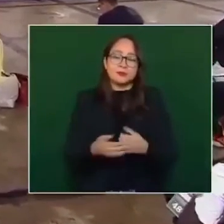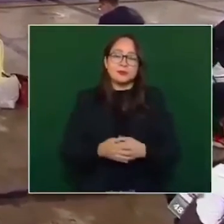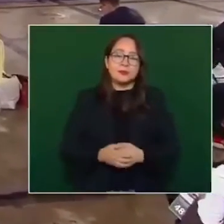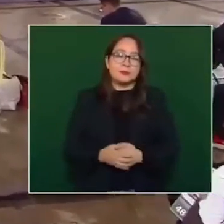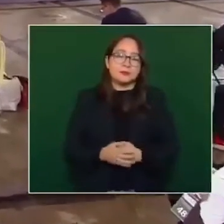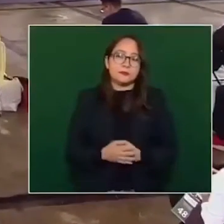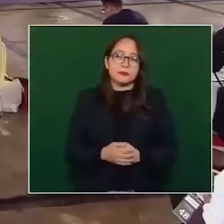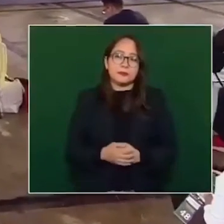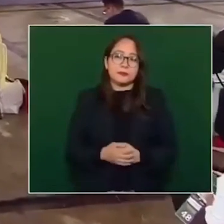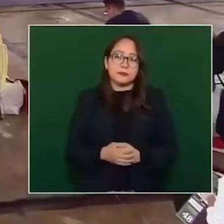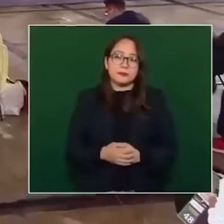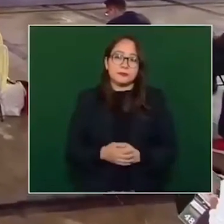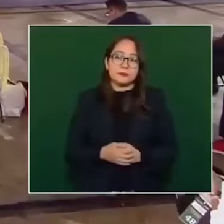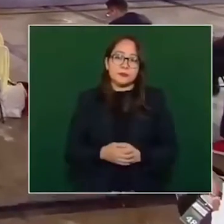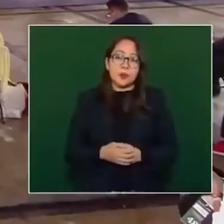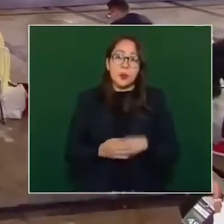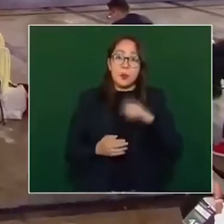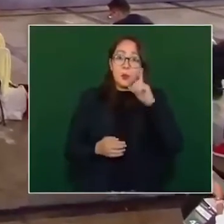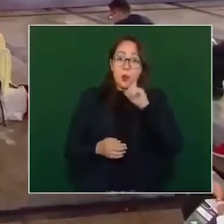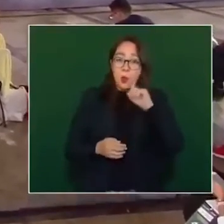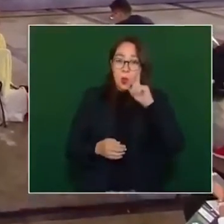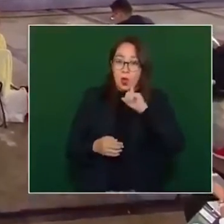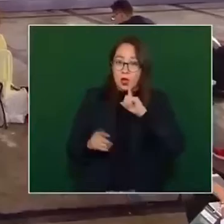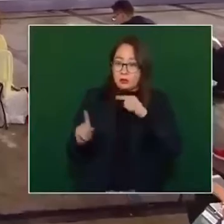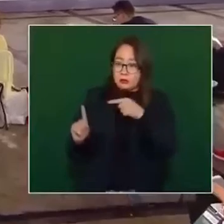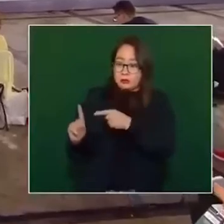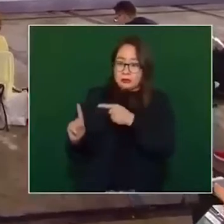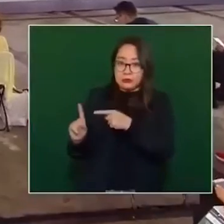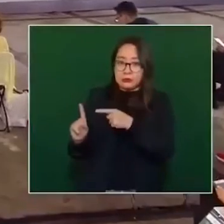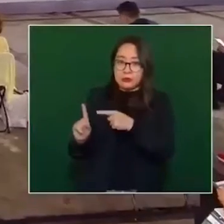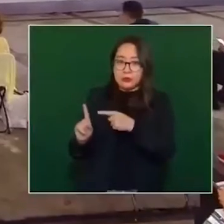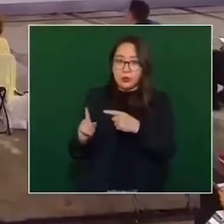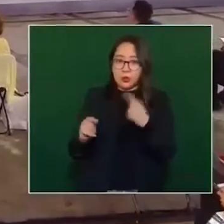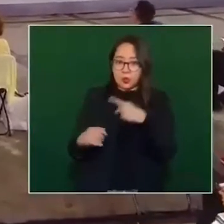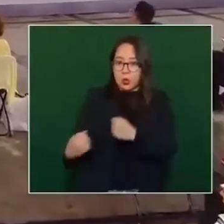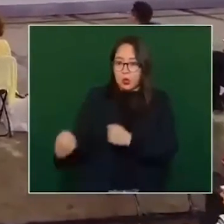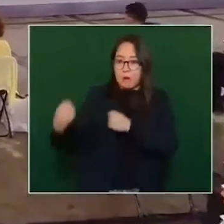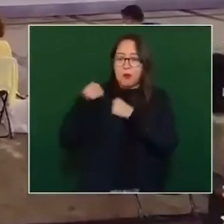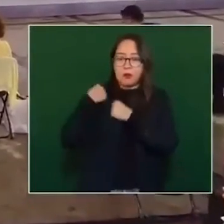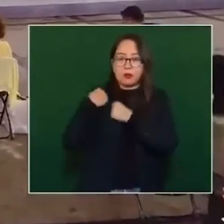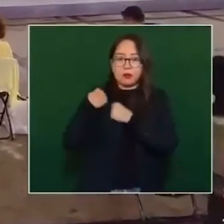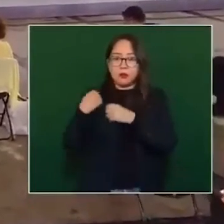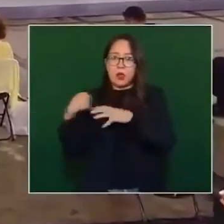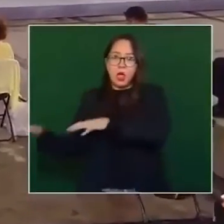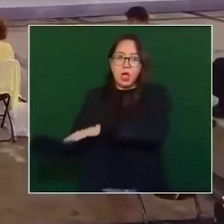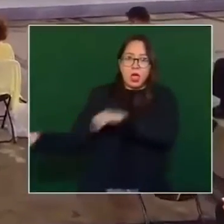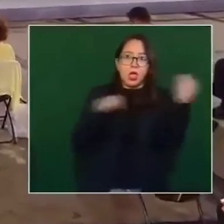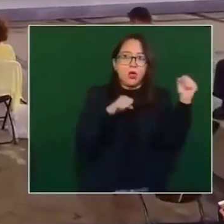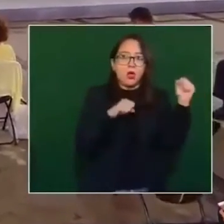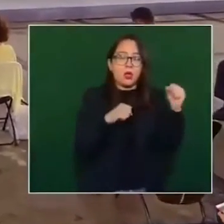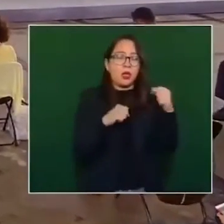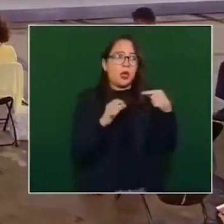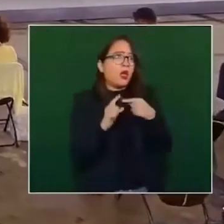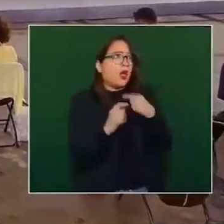a una señora y empieza a gritar al ladrón, al ladrón, al ladrón.